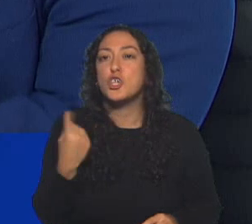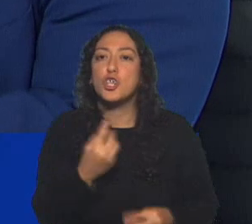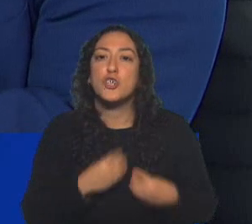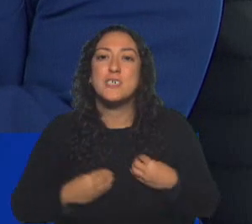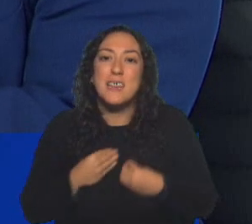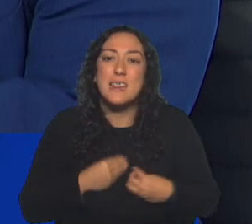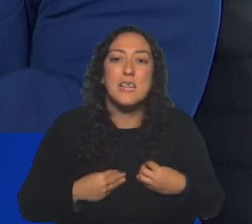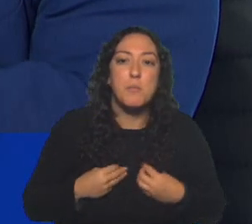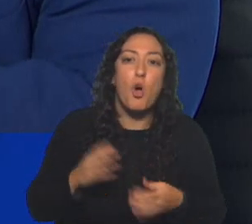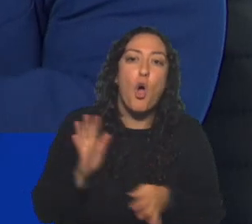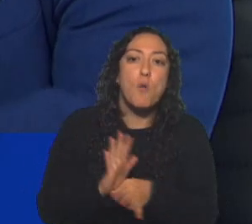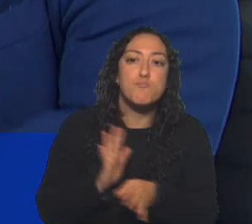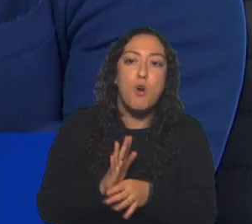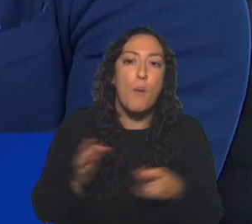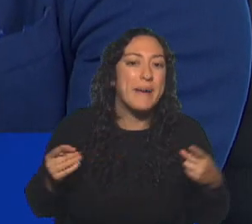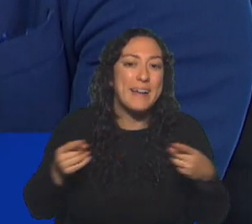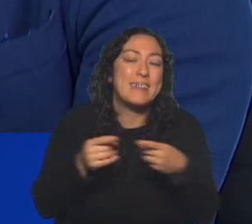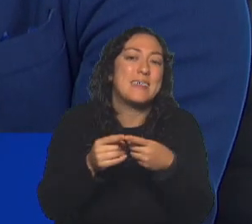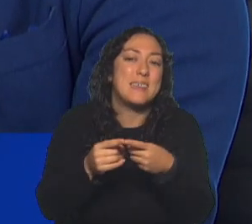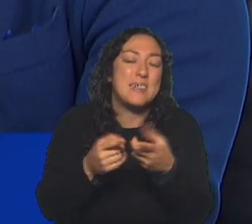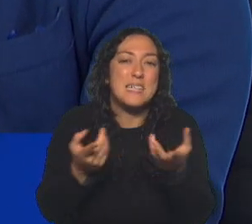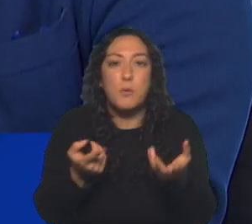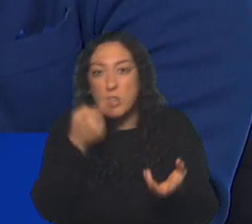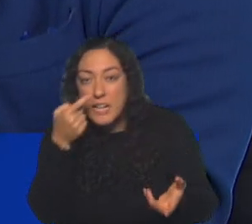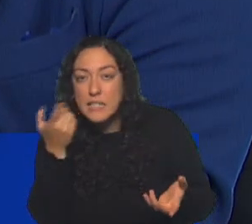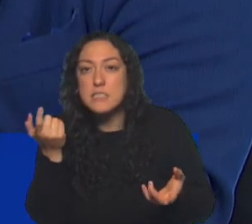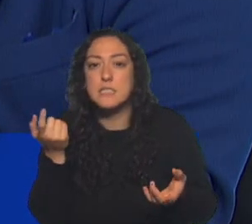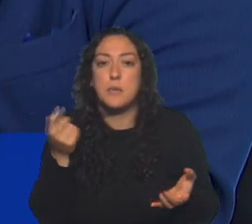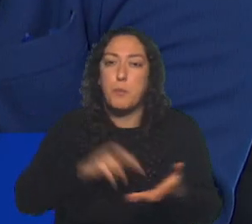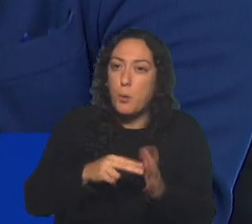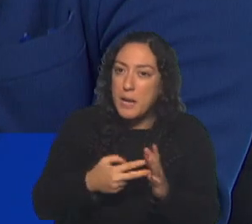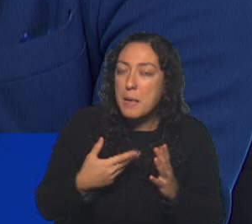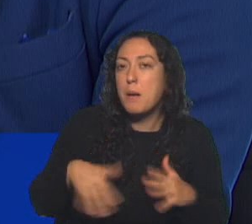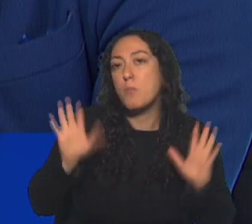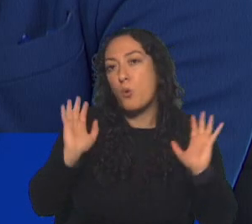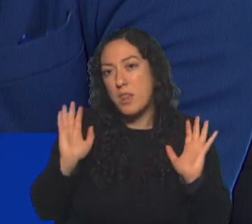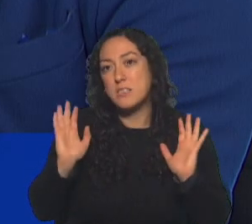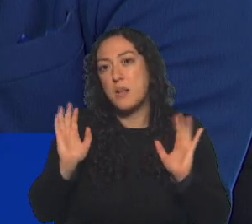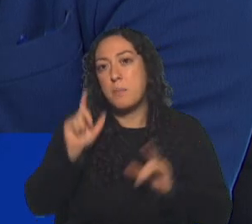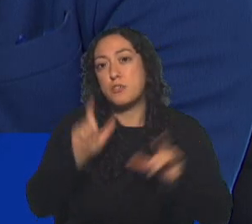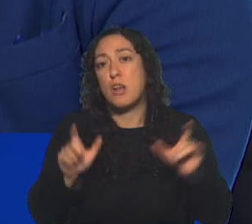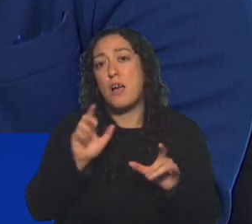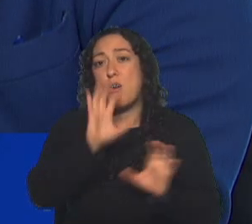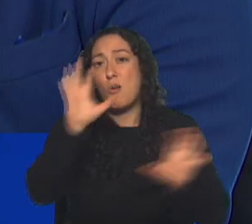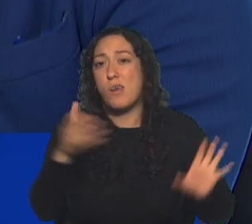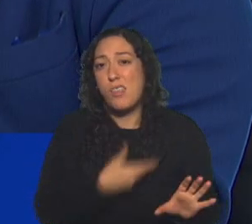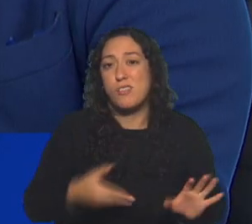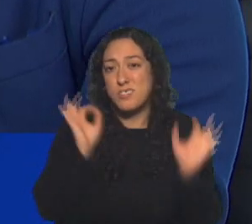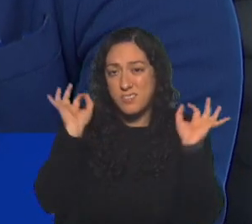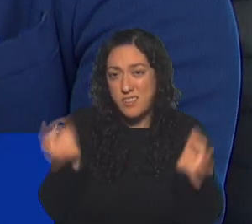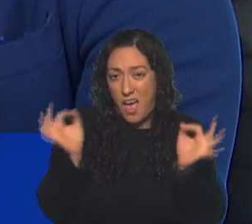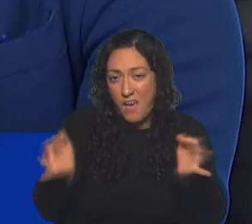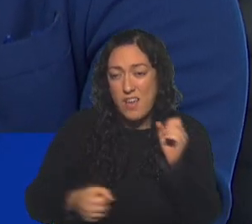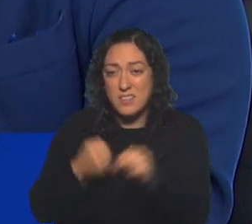un interés y un problema potencial. Ahora, los gobernadores saben eso, pero yo creo que el gobierno a esta